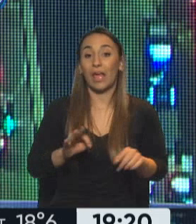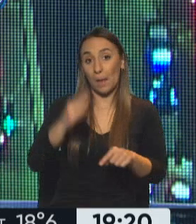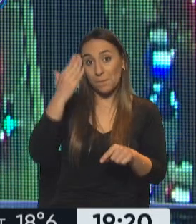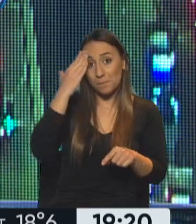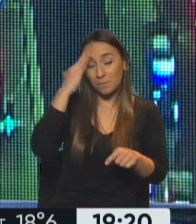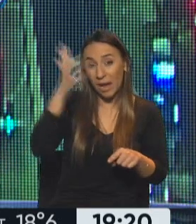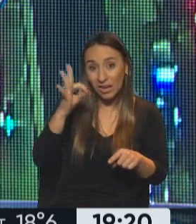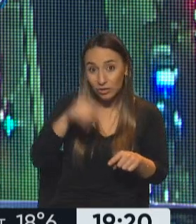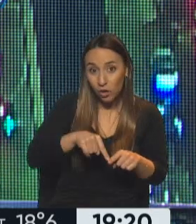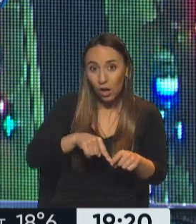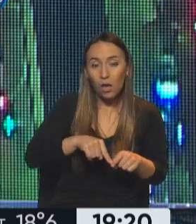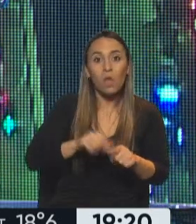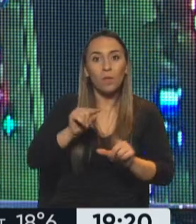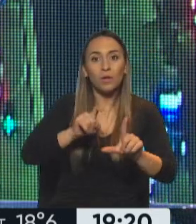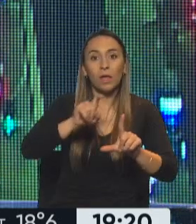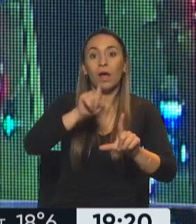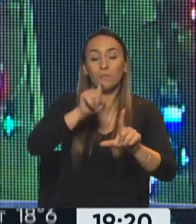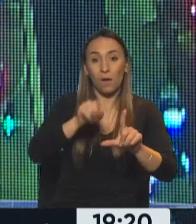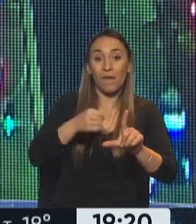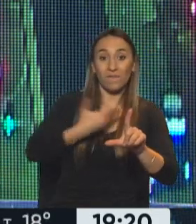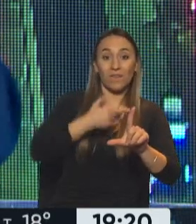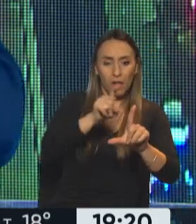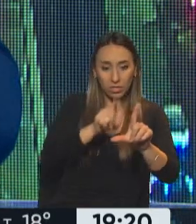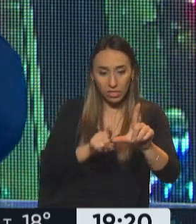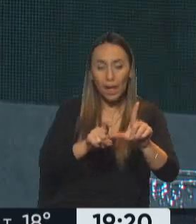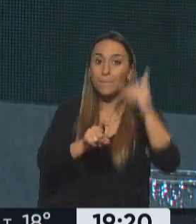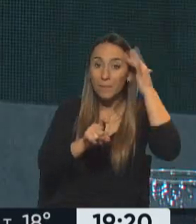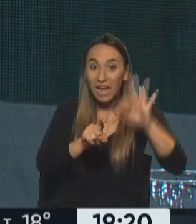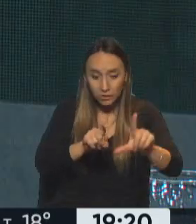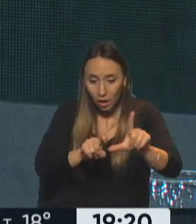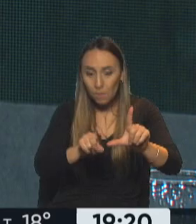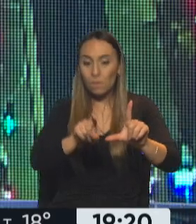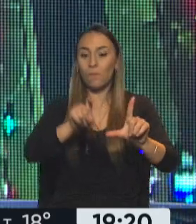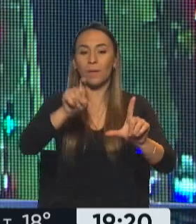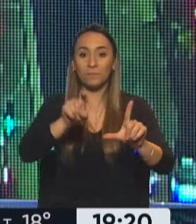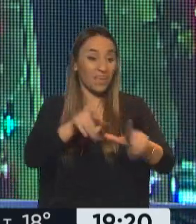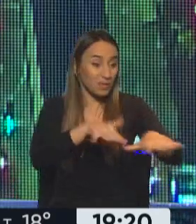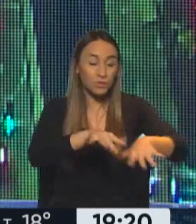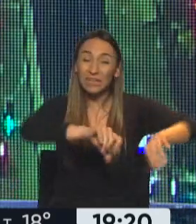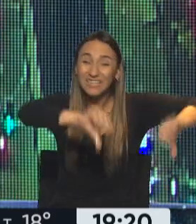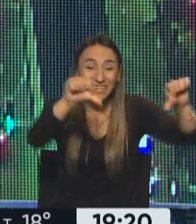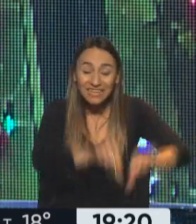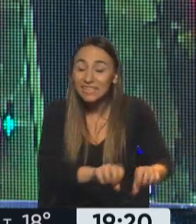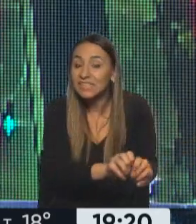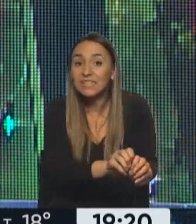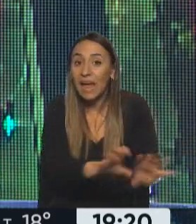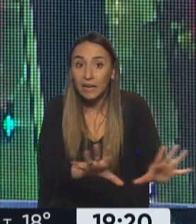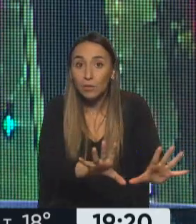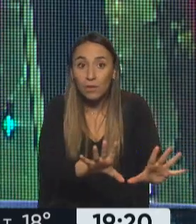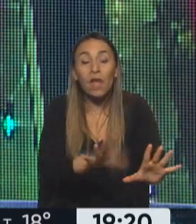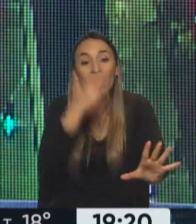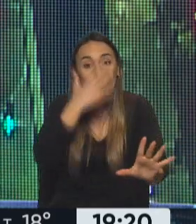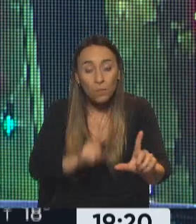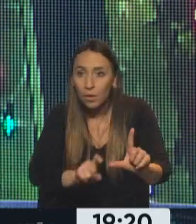recuperarnos y paró 11 años después. Mirá. Pasamos de la peor crisis al periodo de crecimiento más largo de la